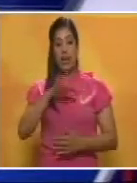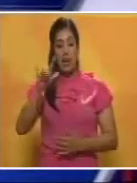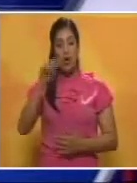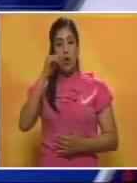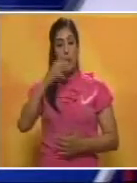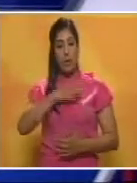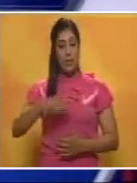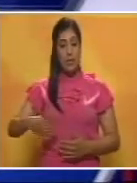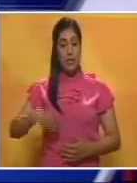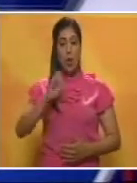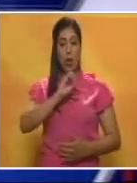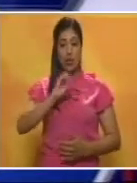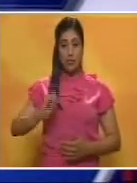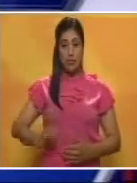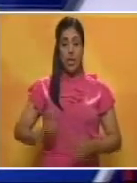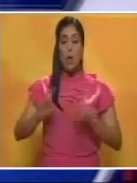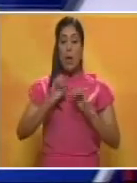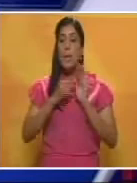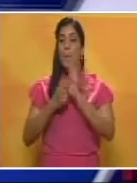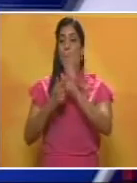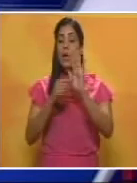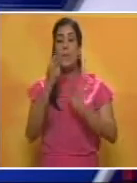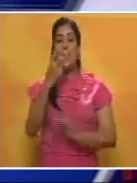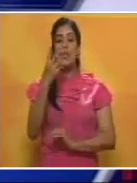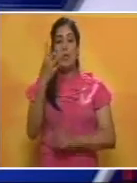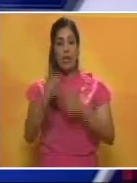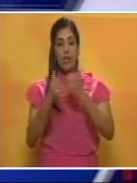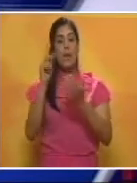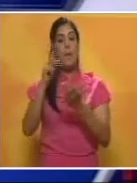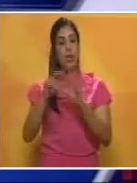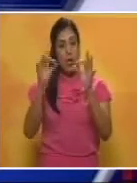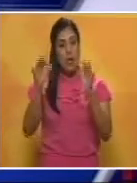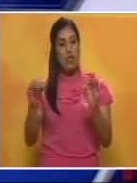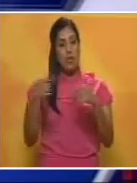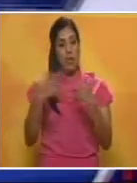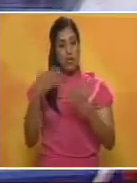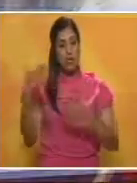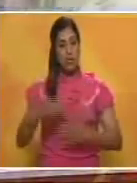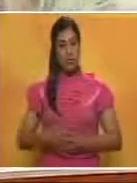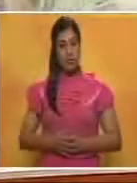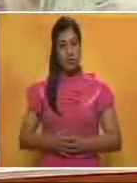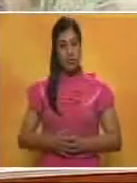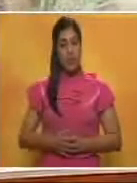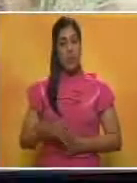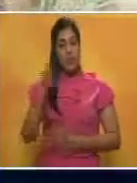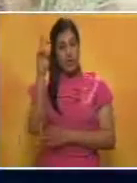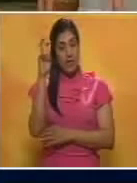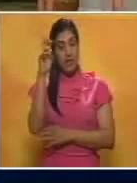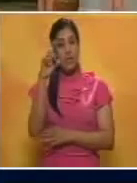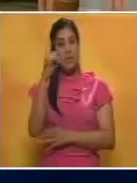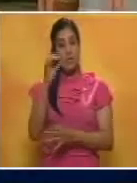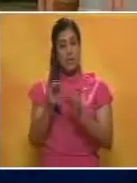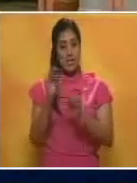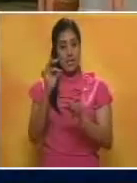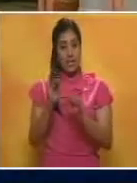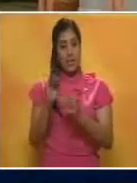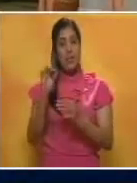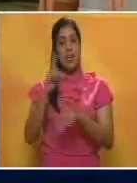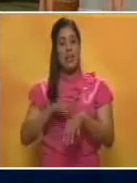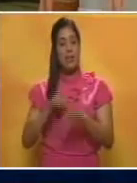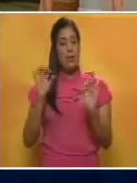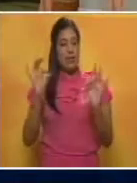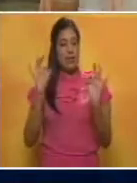zar de la belleza, Osmel Sousa, presentó a las 24 candidatas que participarán en esta edición. Este viernes 1 de septiembre, en una